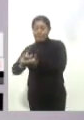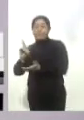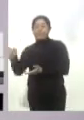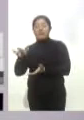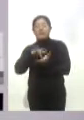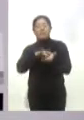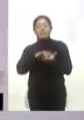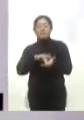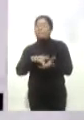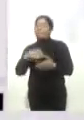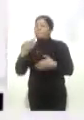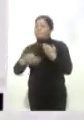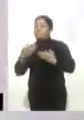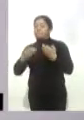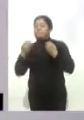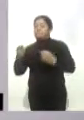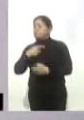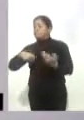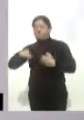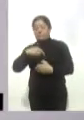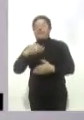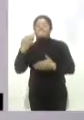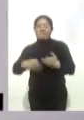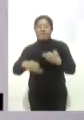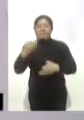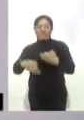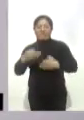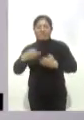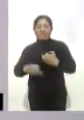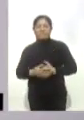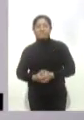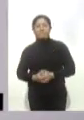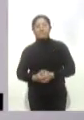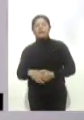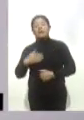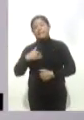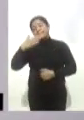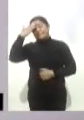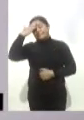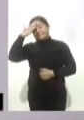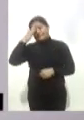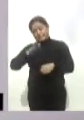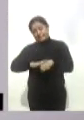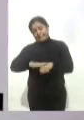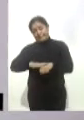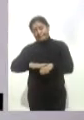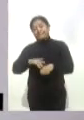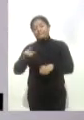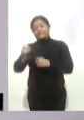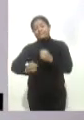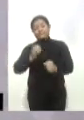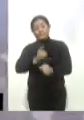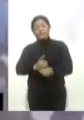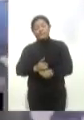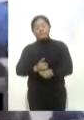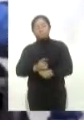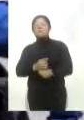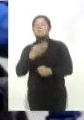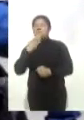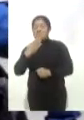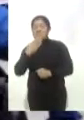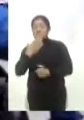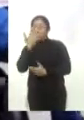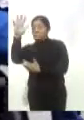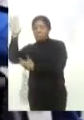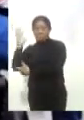hacen falta ya varios de nosotros. Pero tenemos en cuenta que esto es una gran oportunidad para darle descanso muy bien merecido al